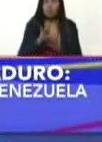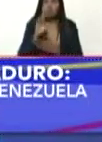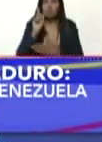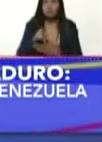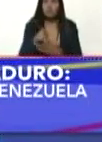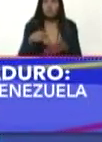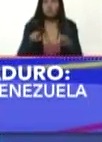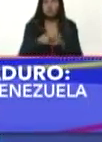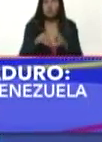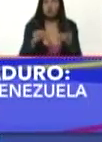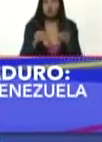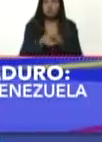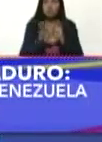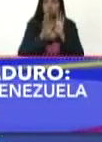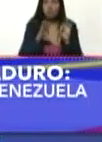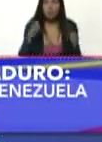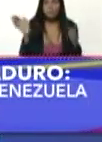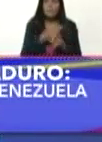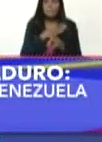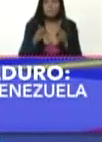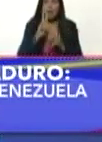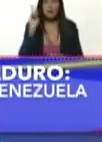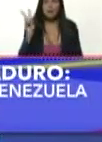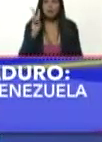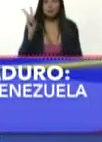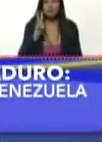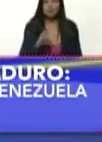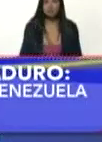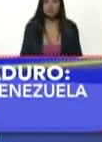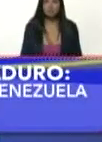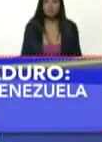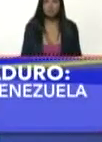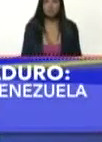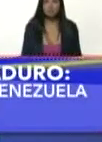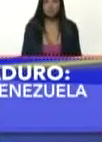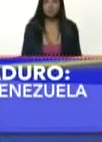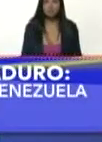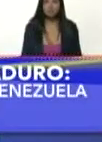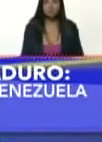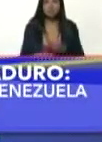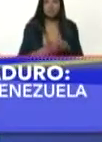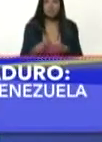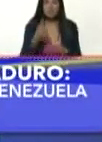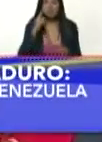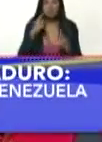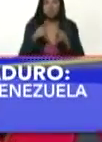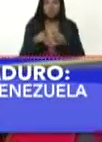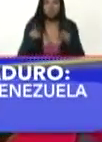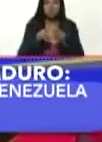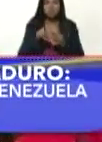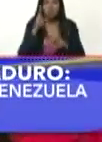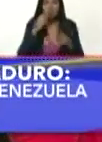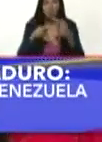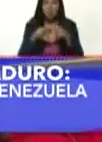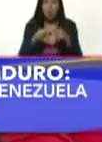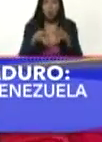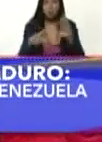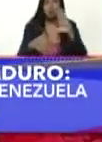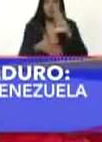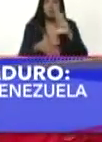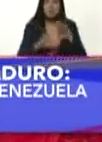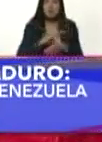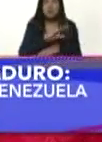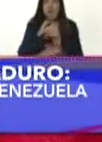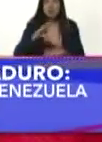como estandarte para agredir a Venezuela y para tratar de recolonizar a toda América Latina y el